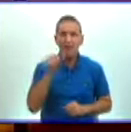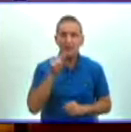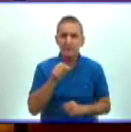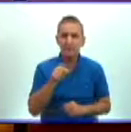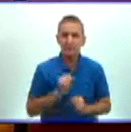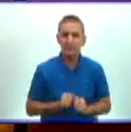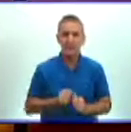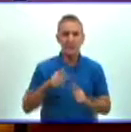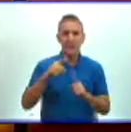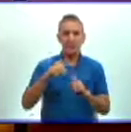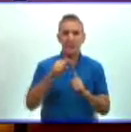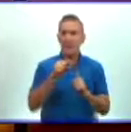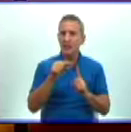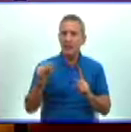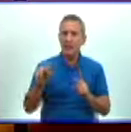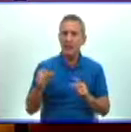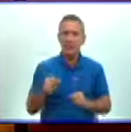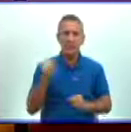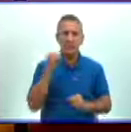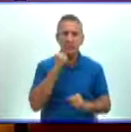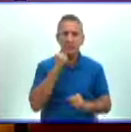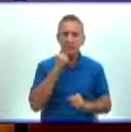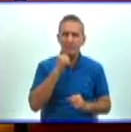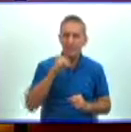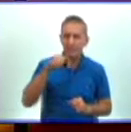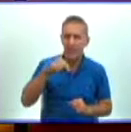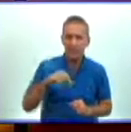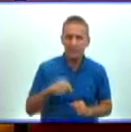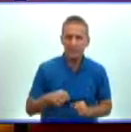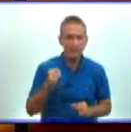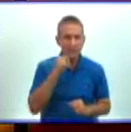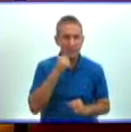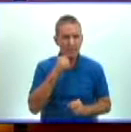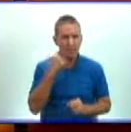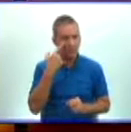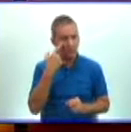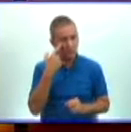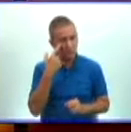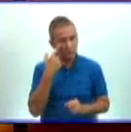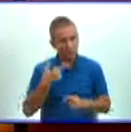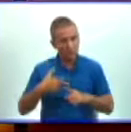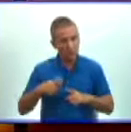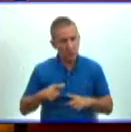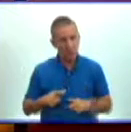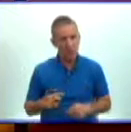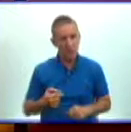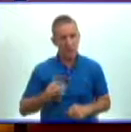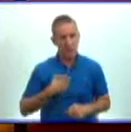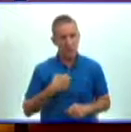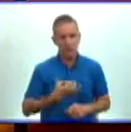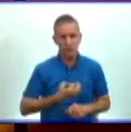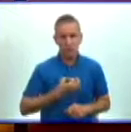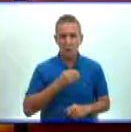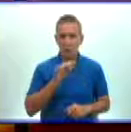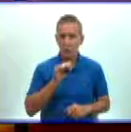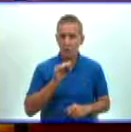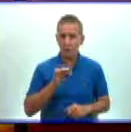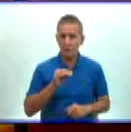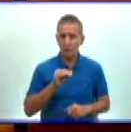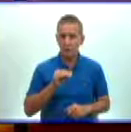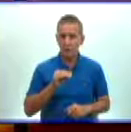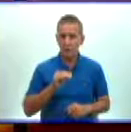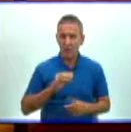tema más actual y del más conocido, pero yo lo expreso a mi